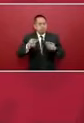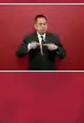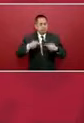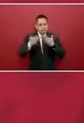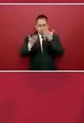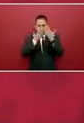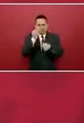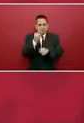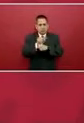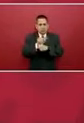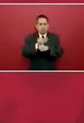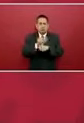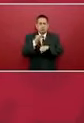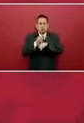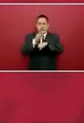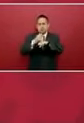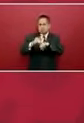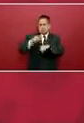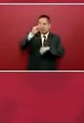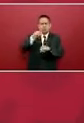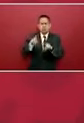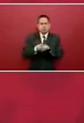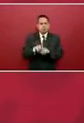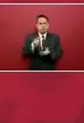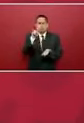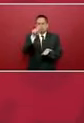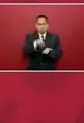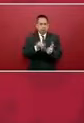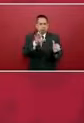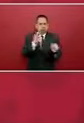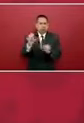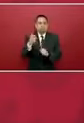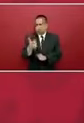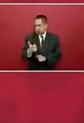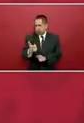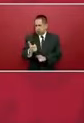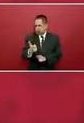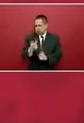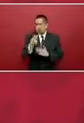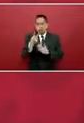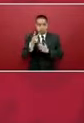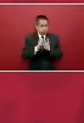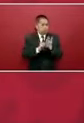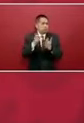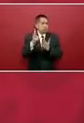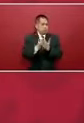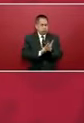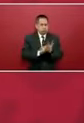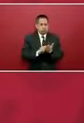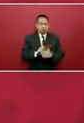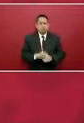nivel medio superior, son 1.600 pesos cada dos meses.